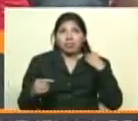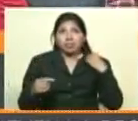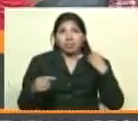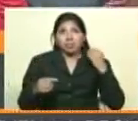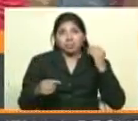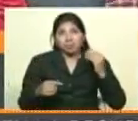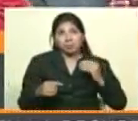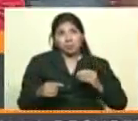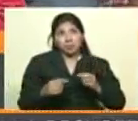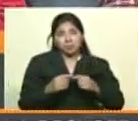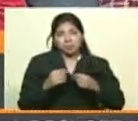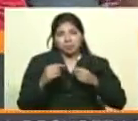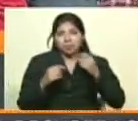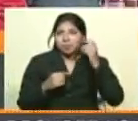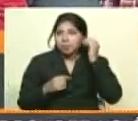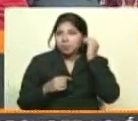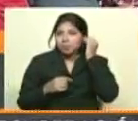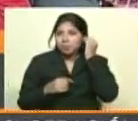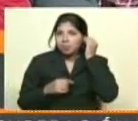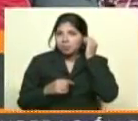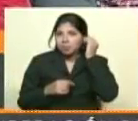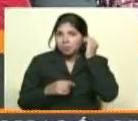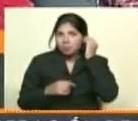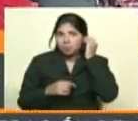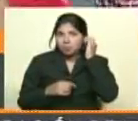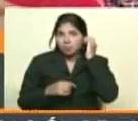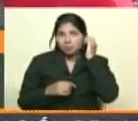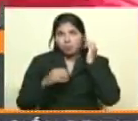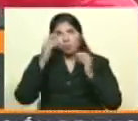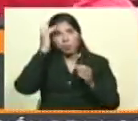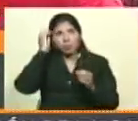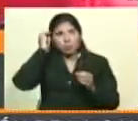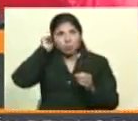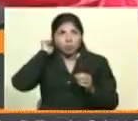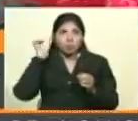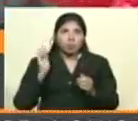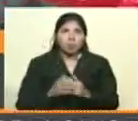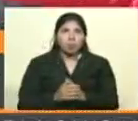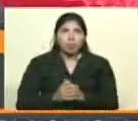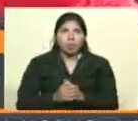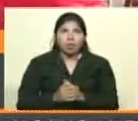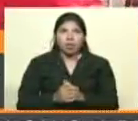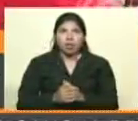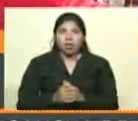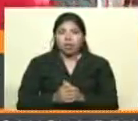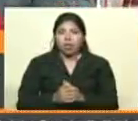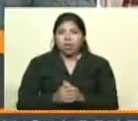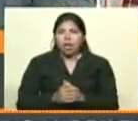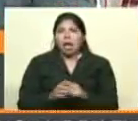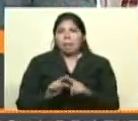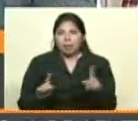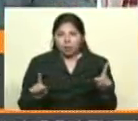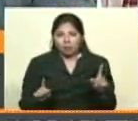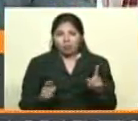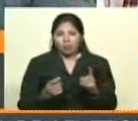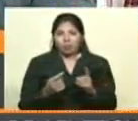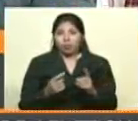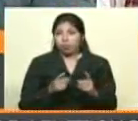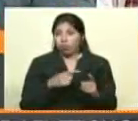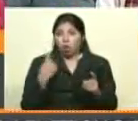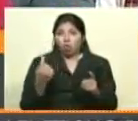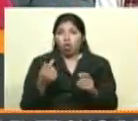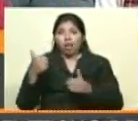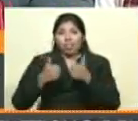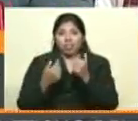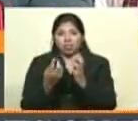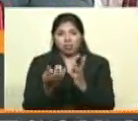Ahora, que la pregunta, que si vamos a hacer un debate todos los candidatos así paraditos, no